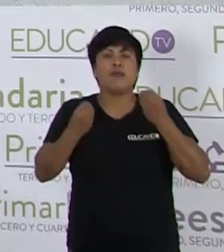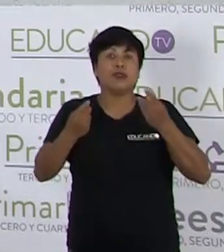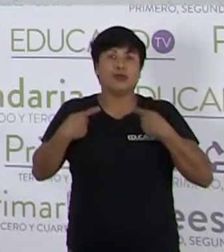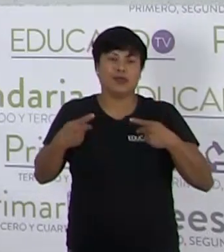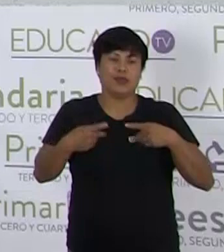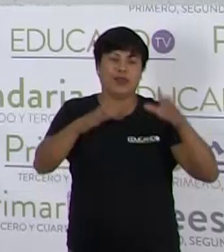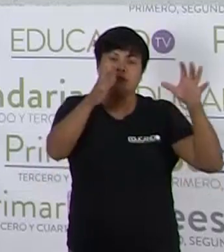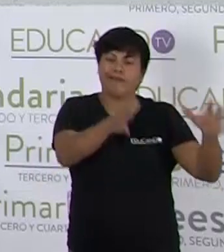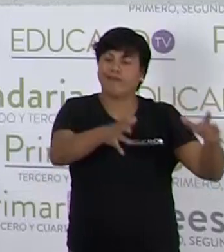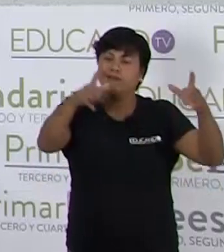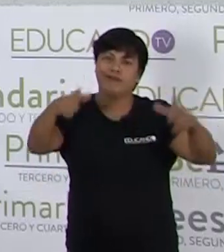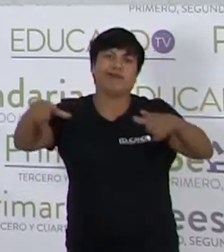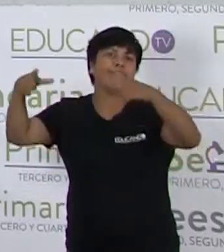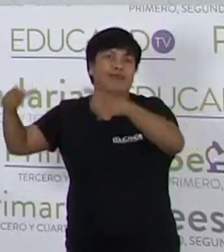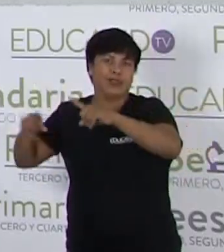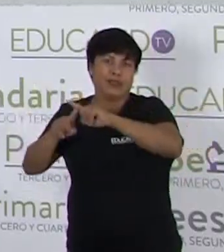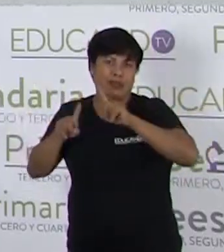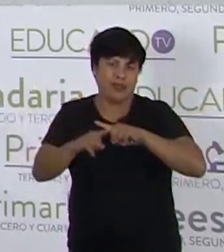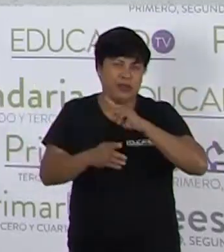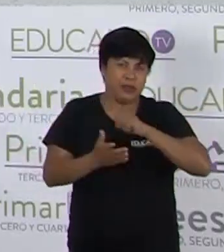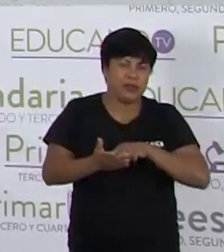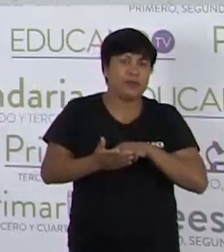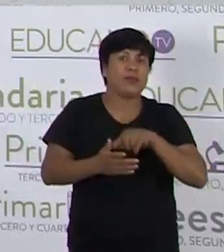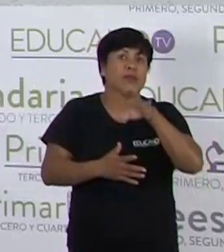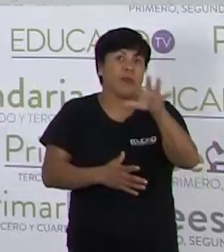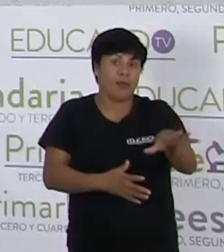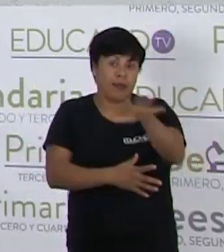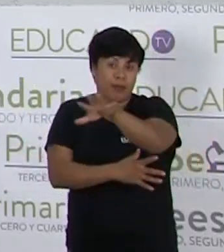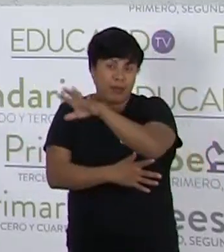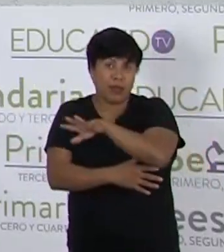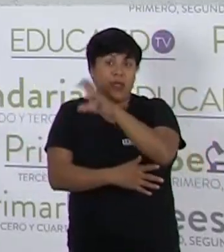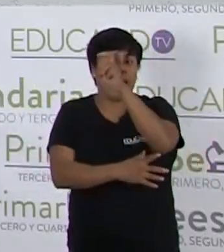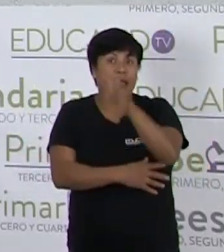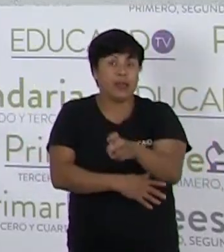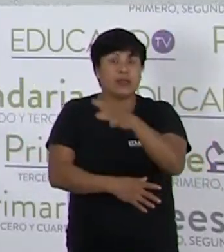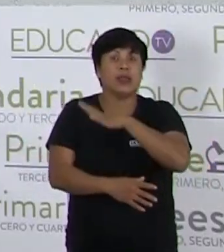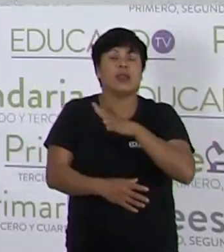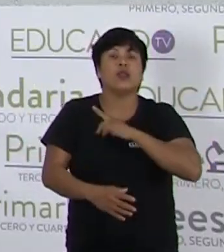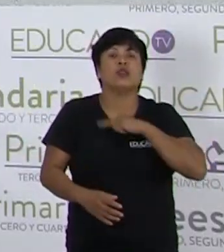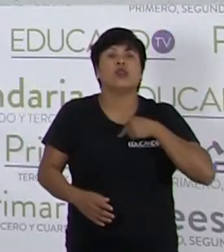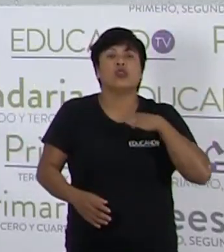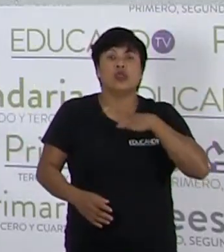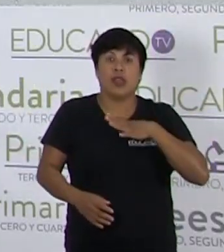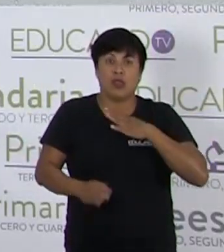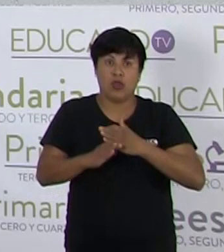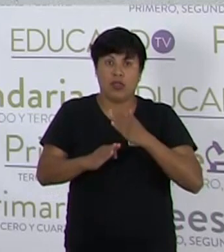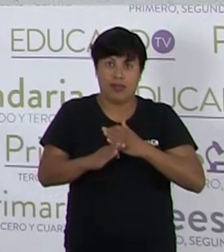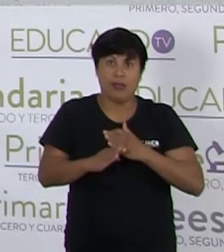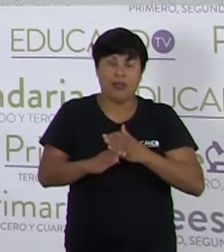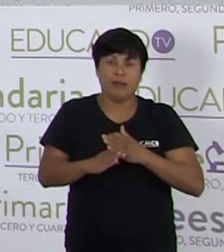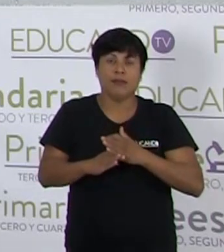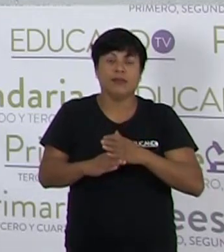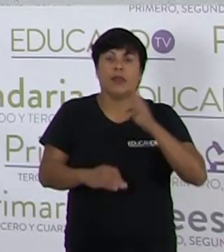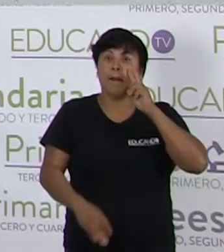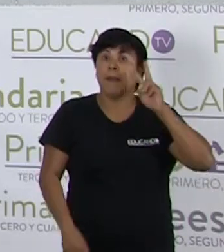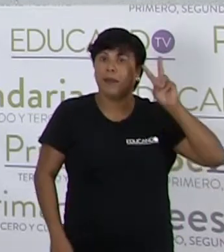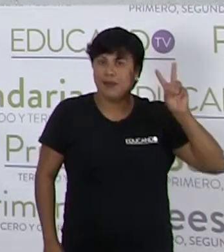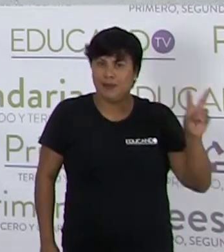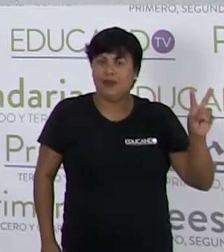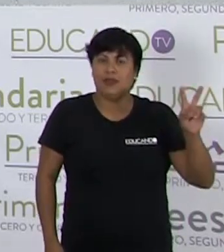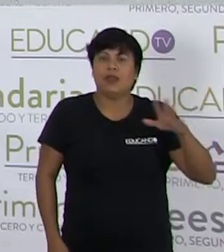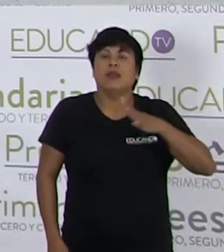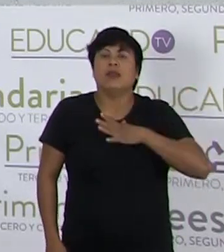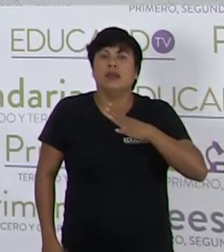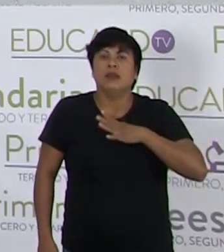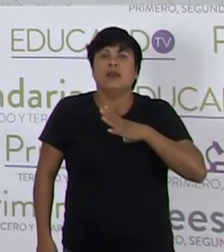personas, ¿verdad? Y en los fraccionamientos que nos manejan acá, vemos que